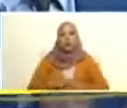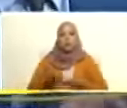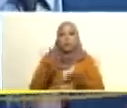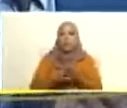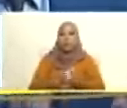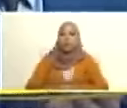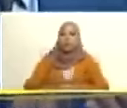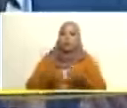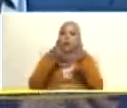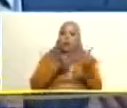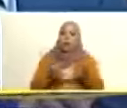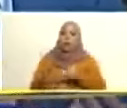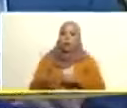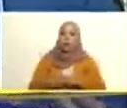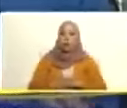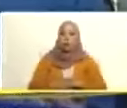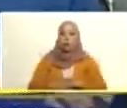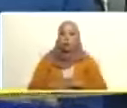¡Cúmplase!